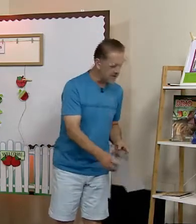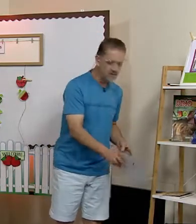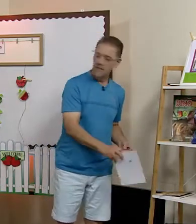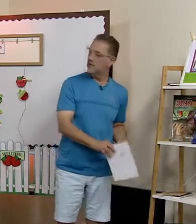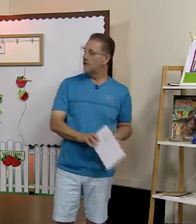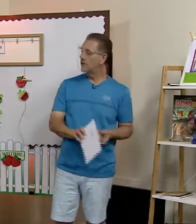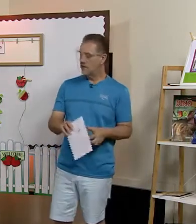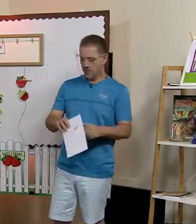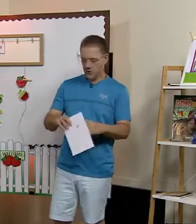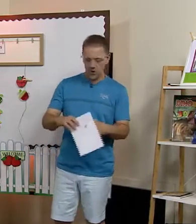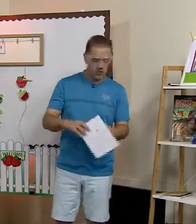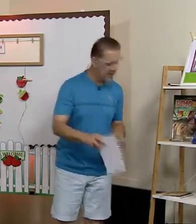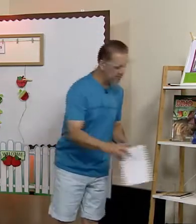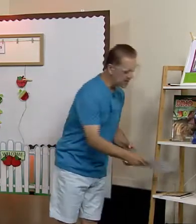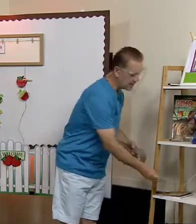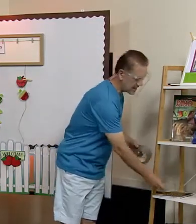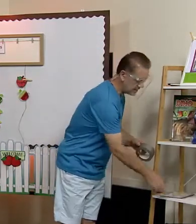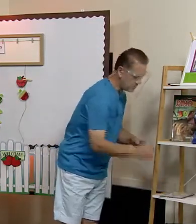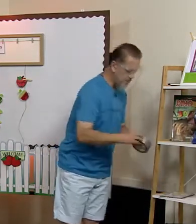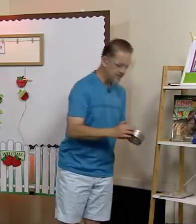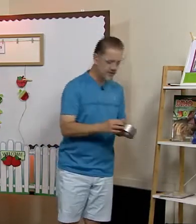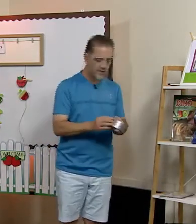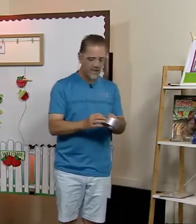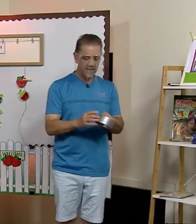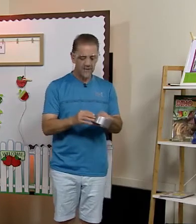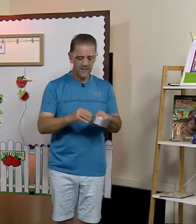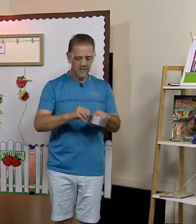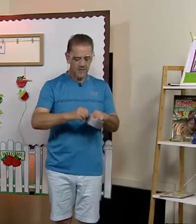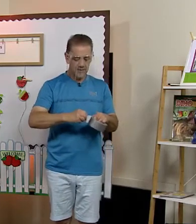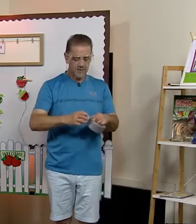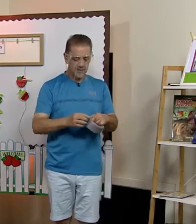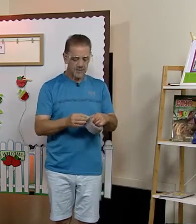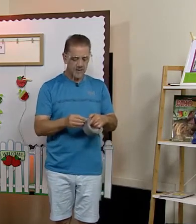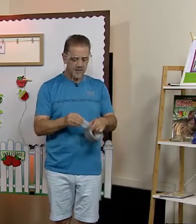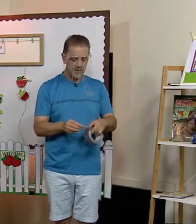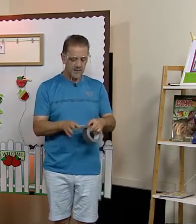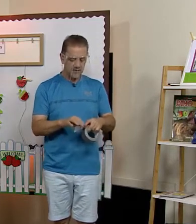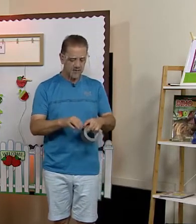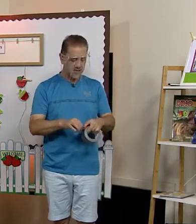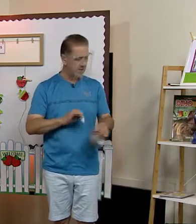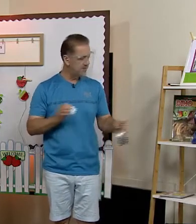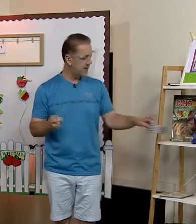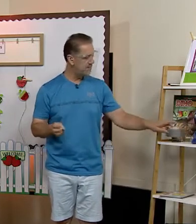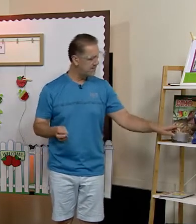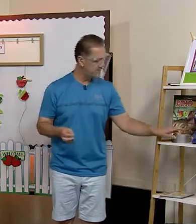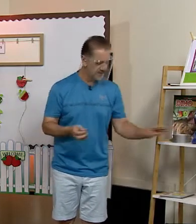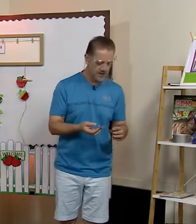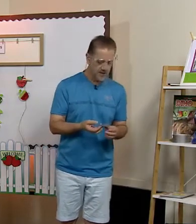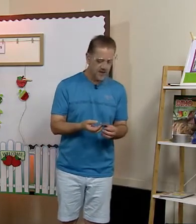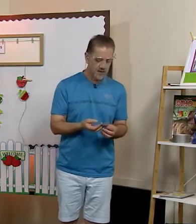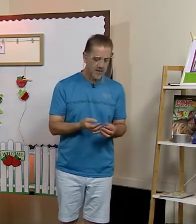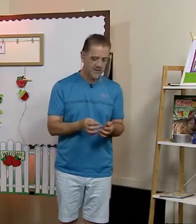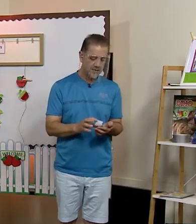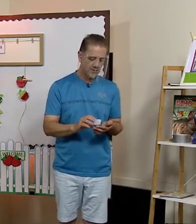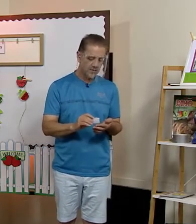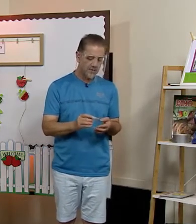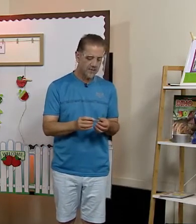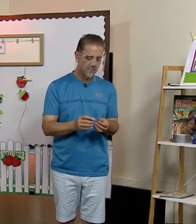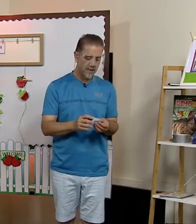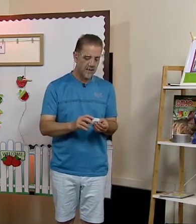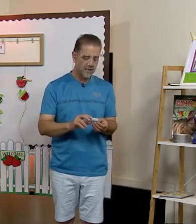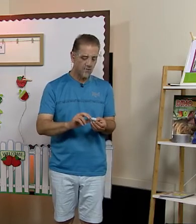hay? No, yo voy a tocar de aquí un pedacito de gaffer, que es parecido. Aquí, ya. Perfecto, Sergio, le gracias. Y